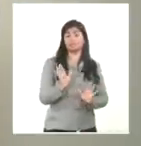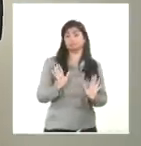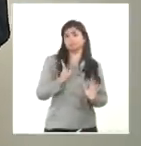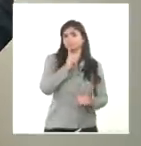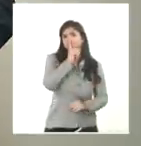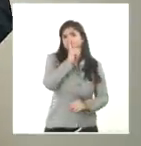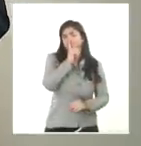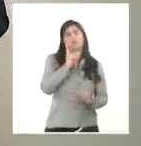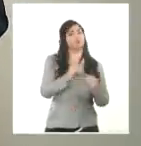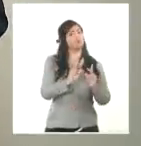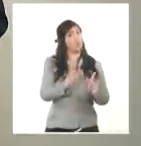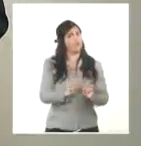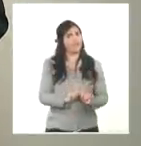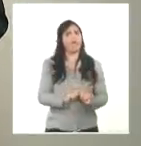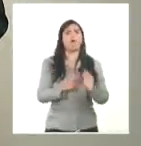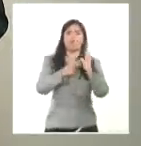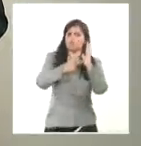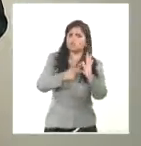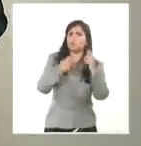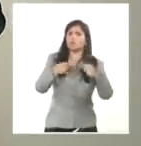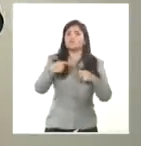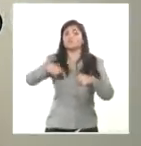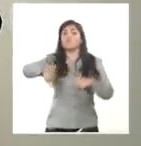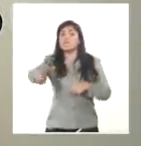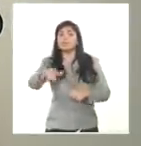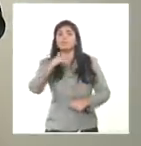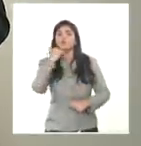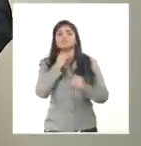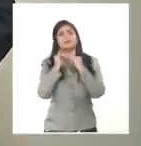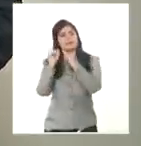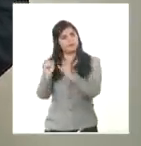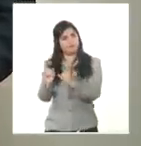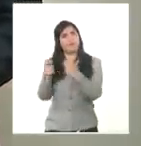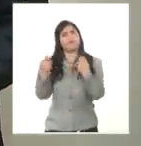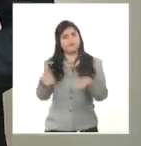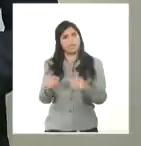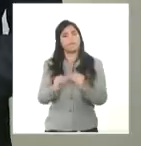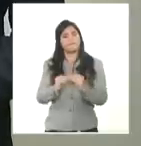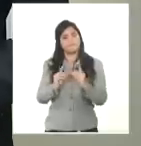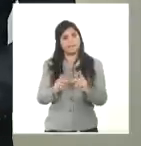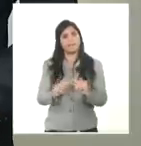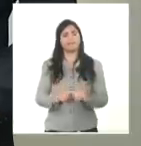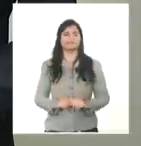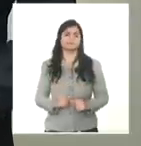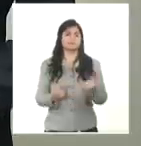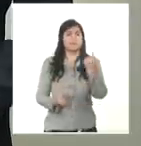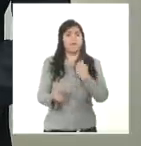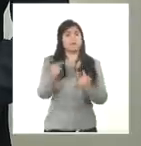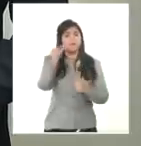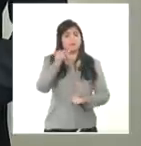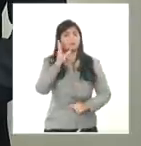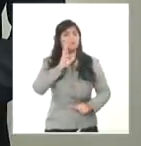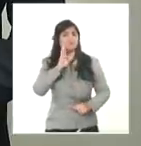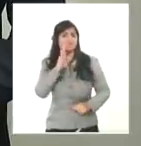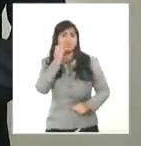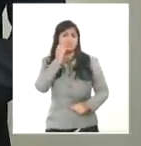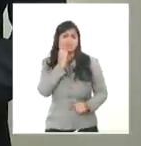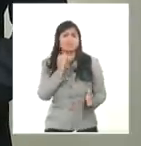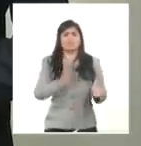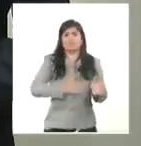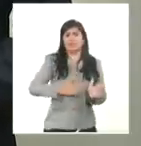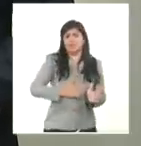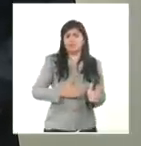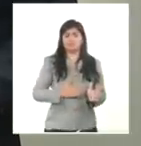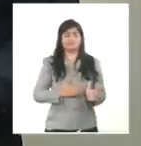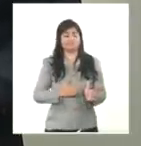este tipo de delitos ha influido la situación económica del país, que impacta en la conducta de algunas personas, además de que estos hechos